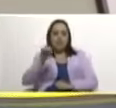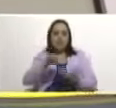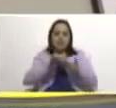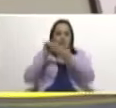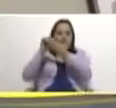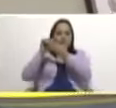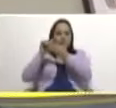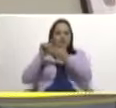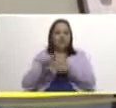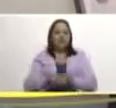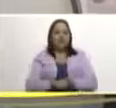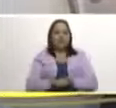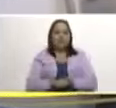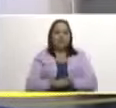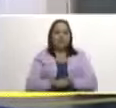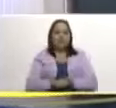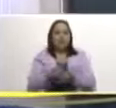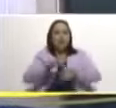héroe del Cuyuní,